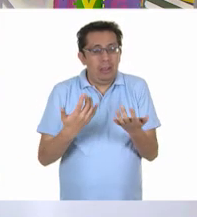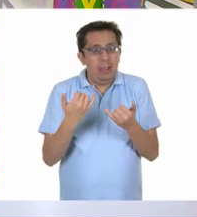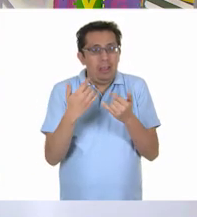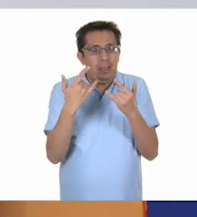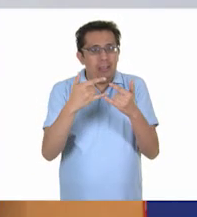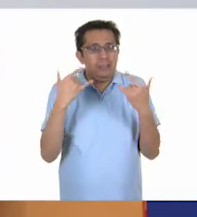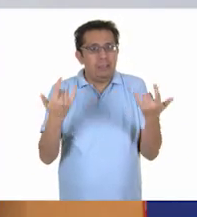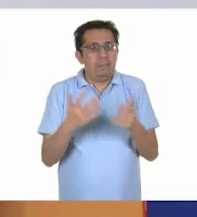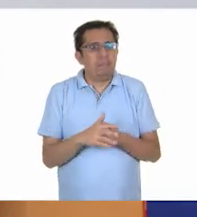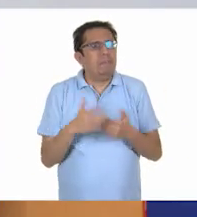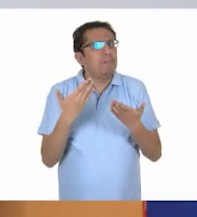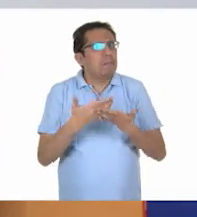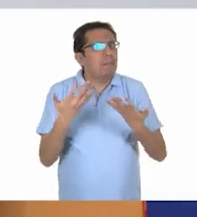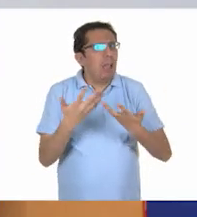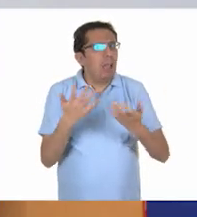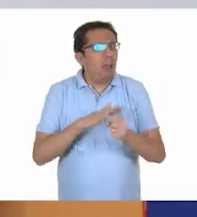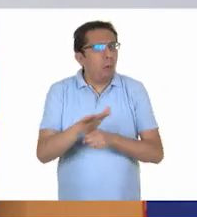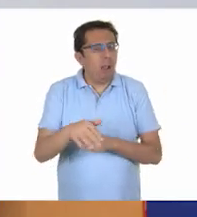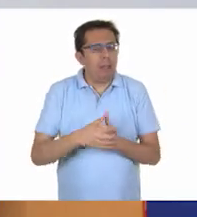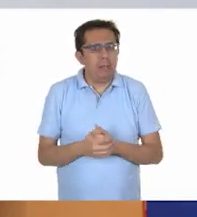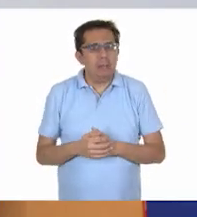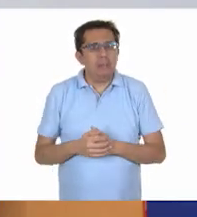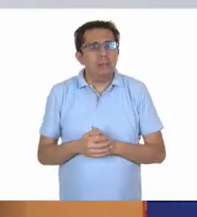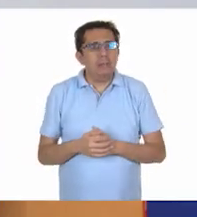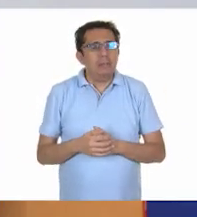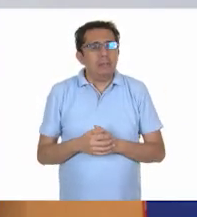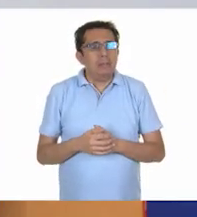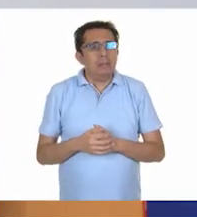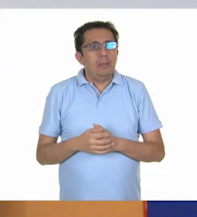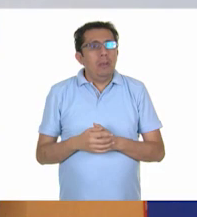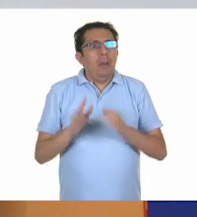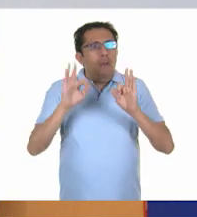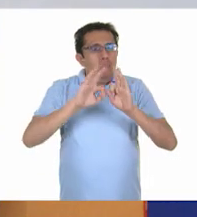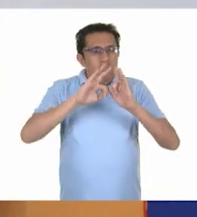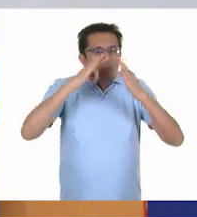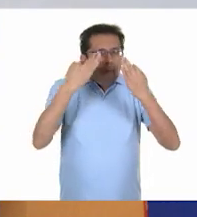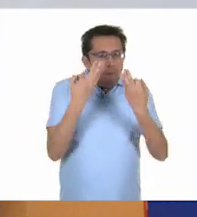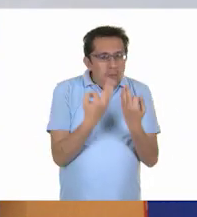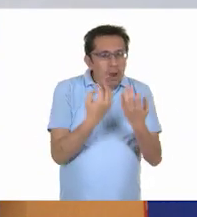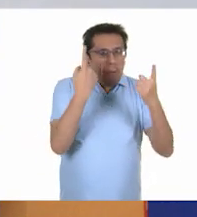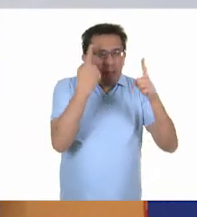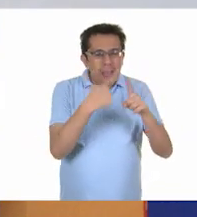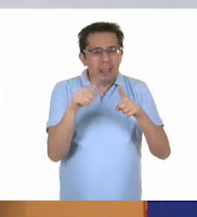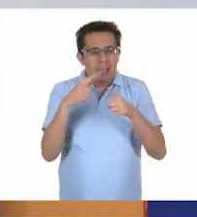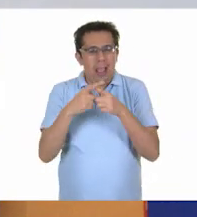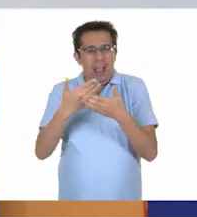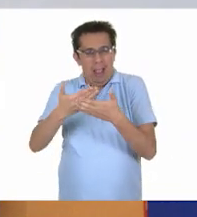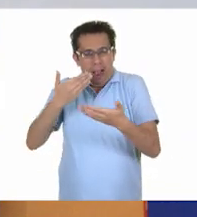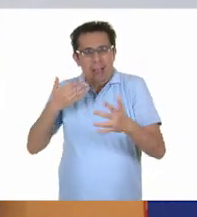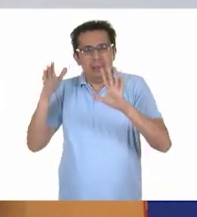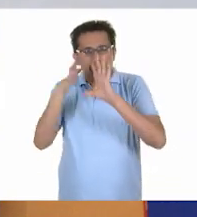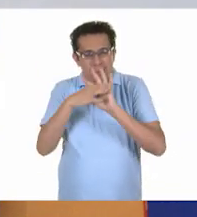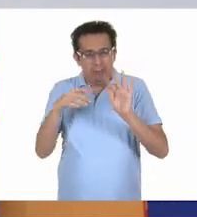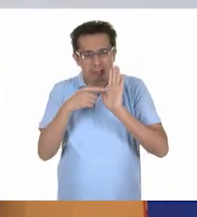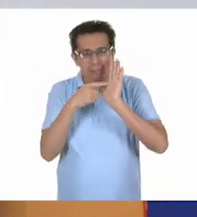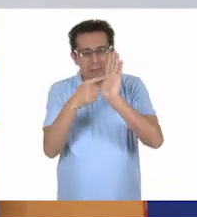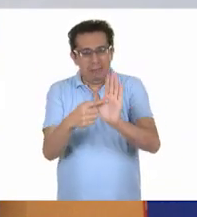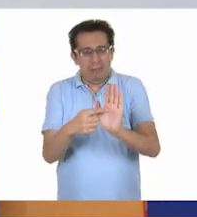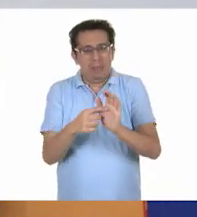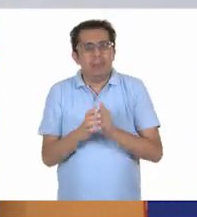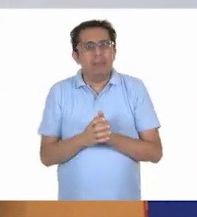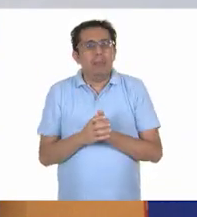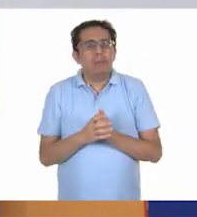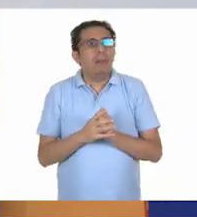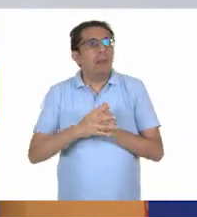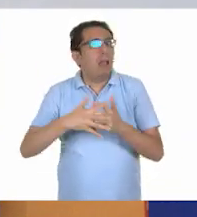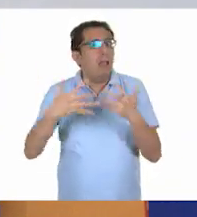personajes de nuestro cuento, ¿verdad? Sí. Bueno, lo que vamos a hacer es con figuras geométricas que ya